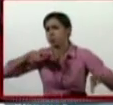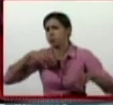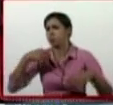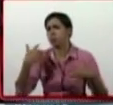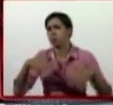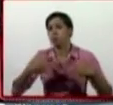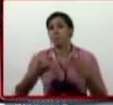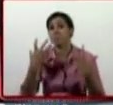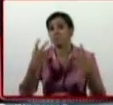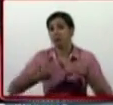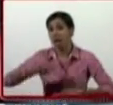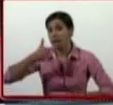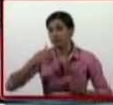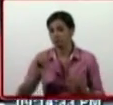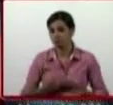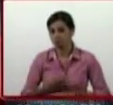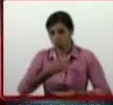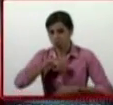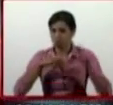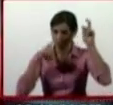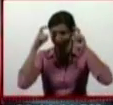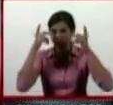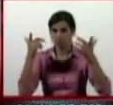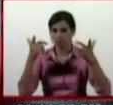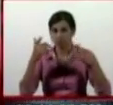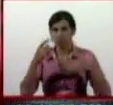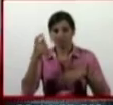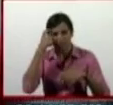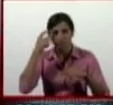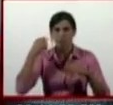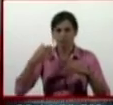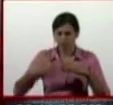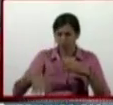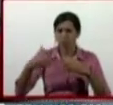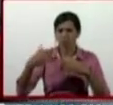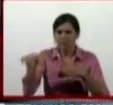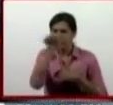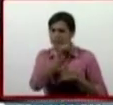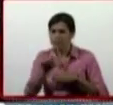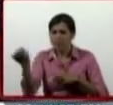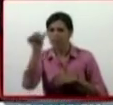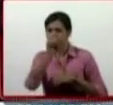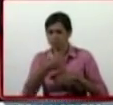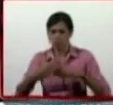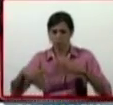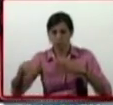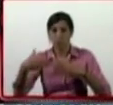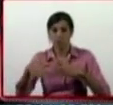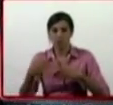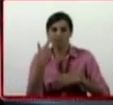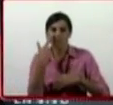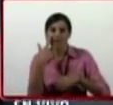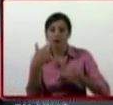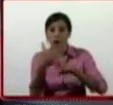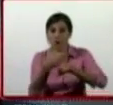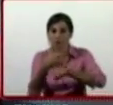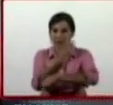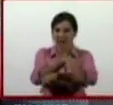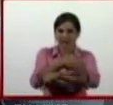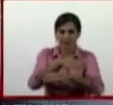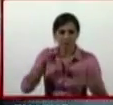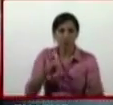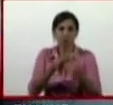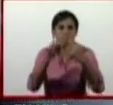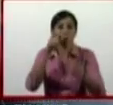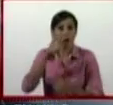más. Mientras va pasando los días y las semanas y el gobierno popular de calle está en el encuentro del